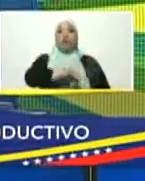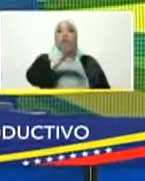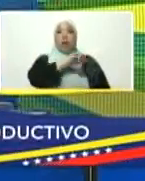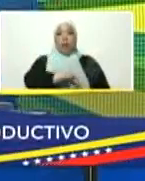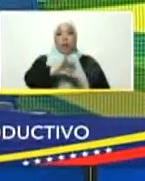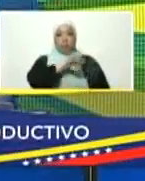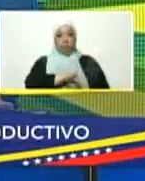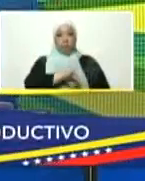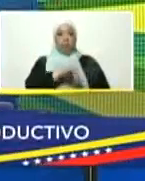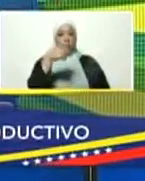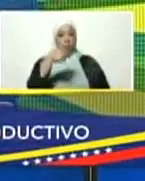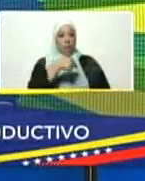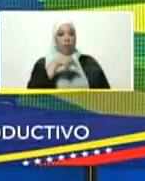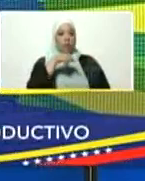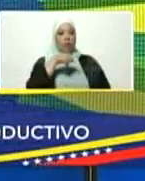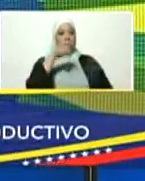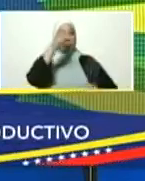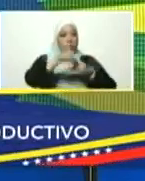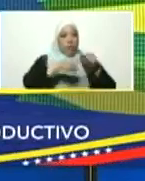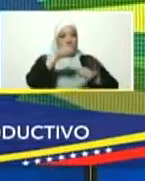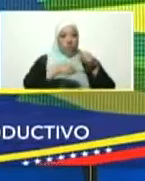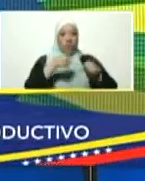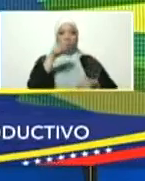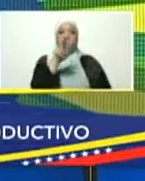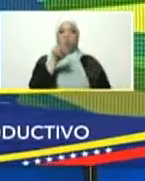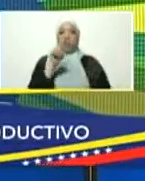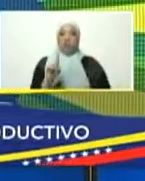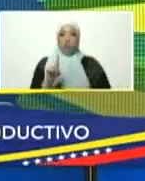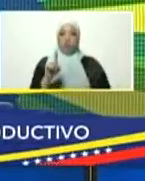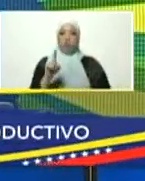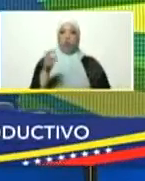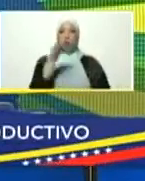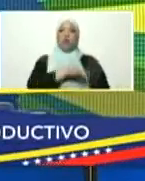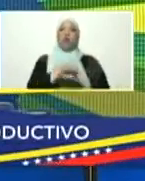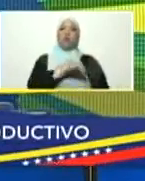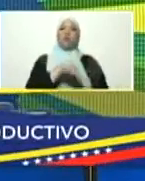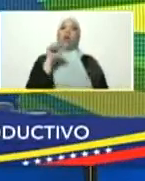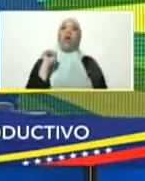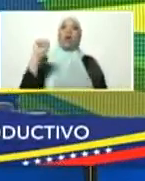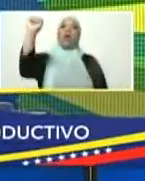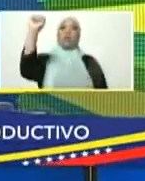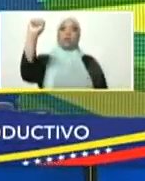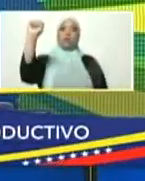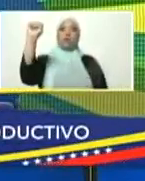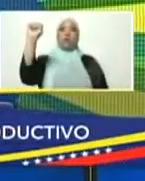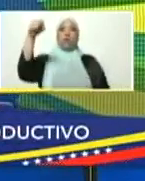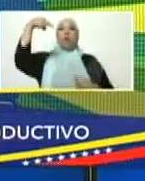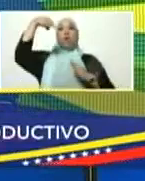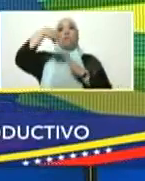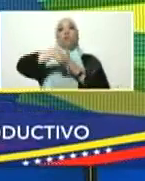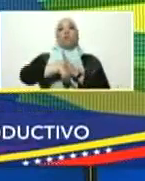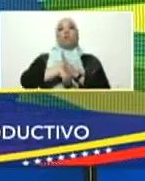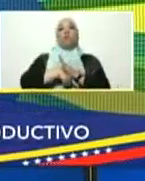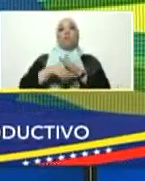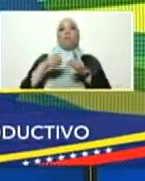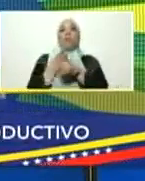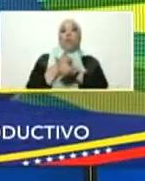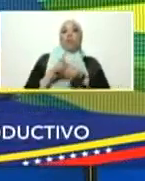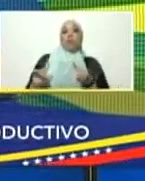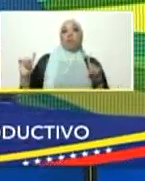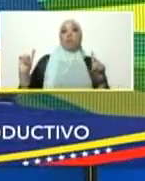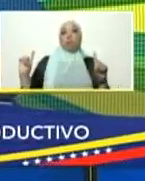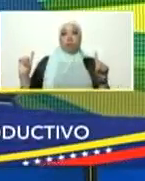para el siglo XXI, un socialismo libertario, profundamente social, democrático,